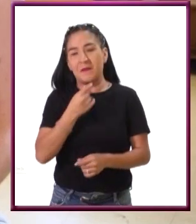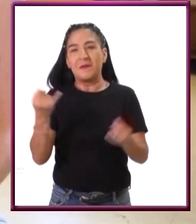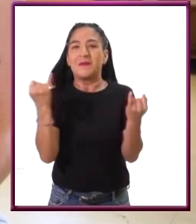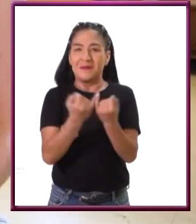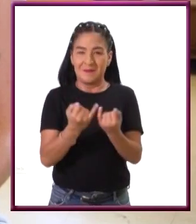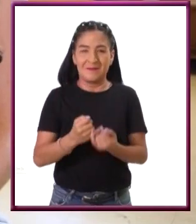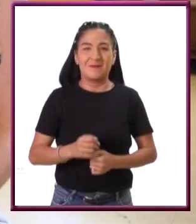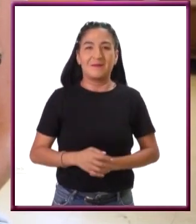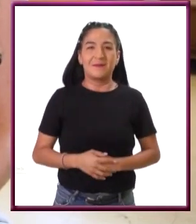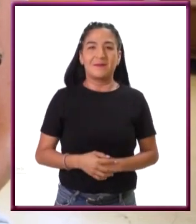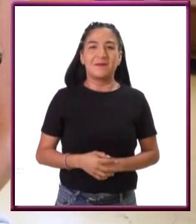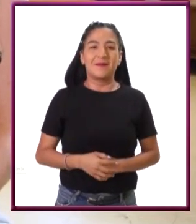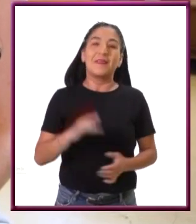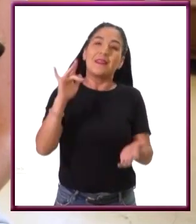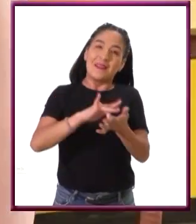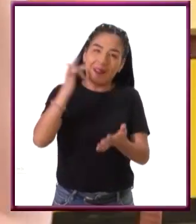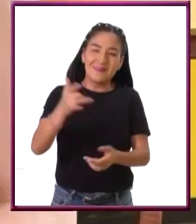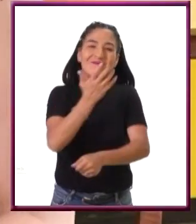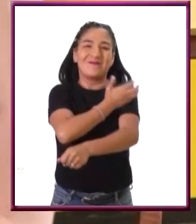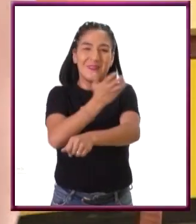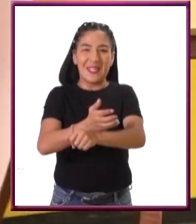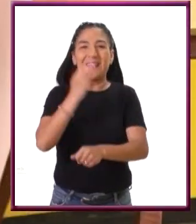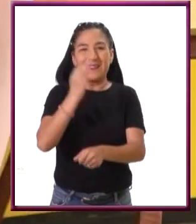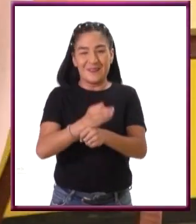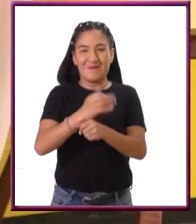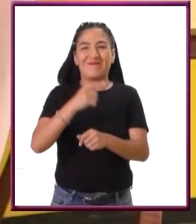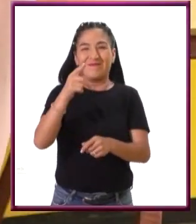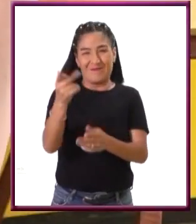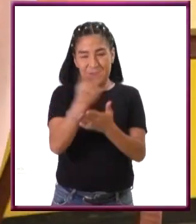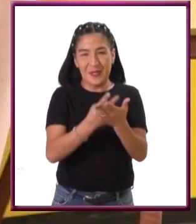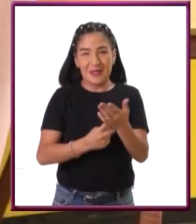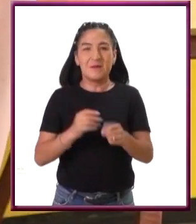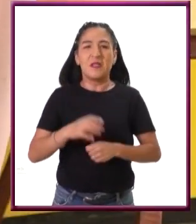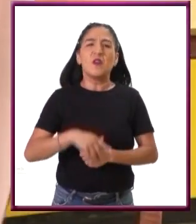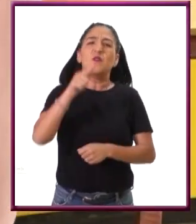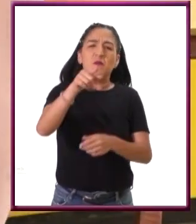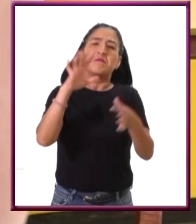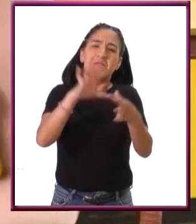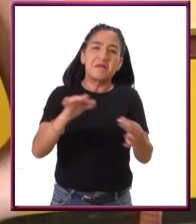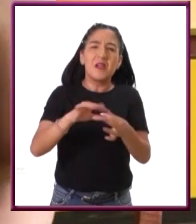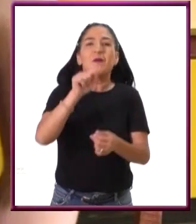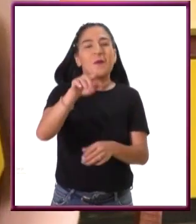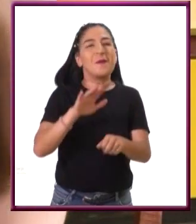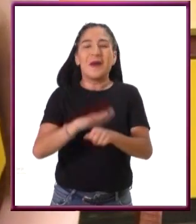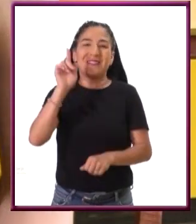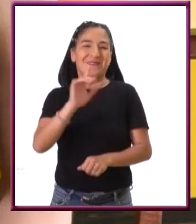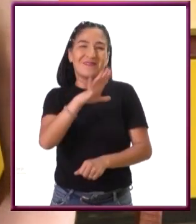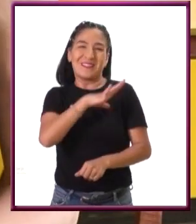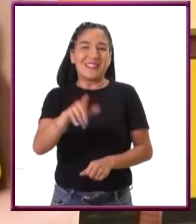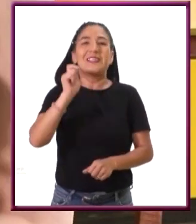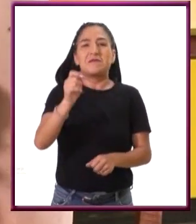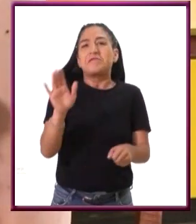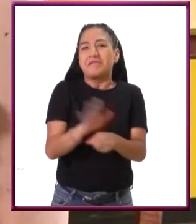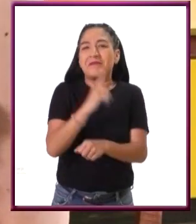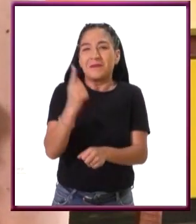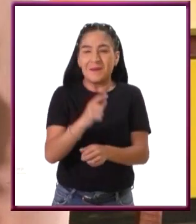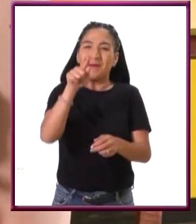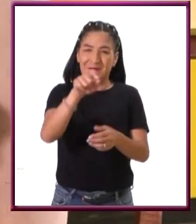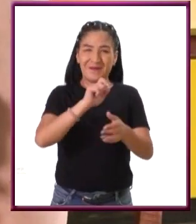hombres como de mujeres. Gracias por acompañarnos en este programa. Cuéntanos a qué mujeres admiras y por